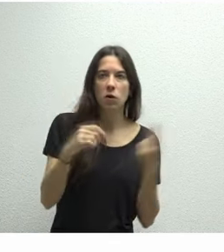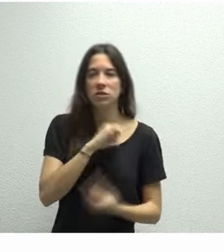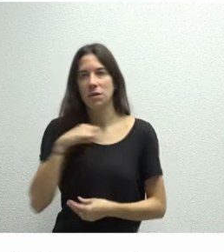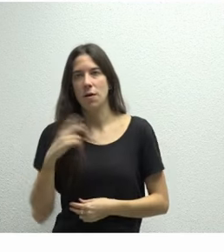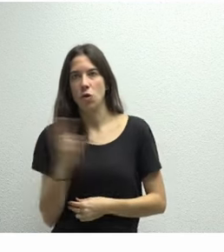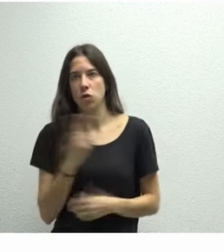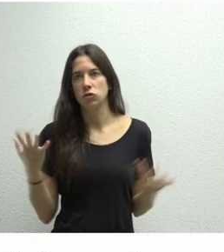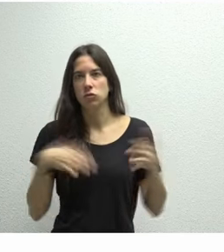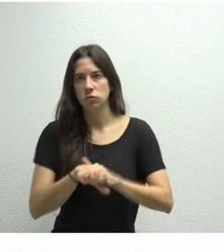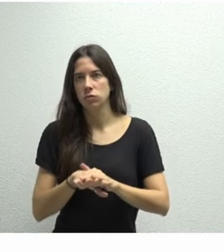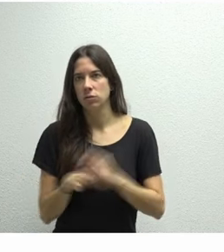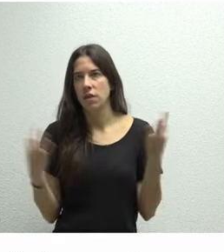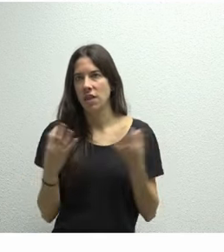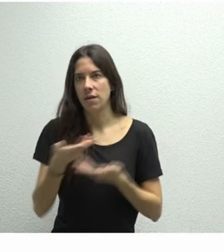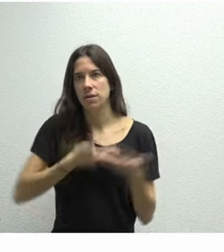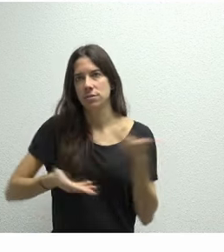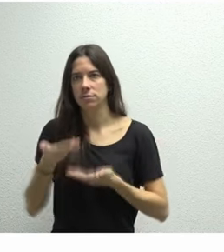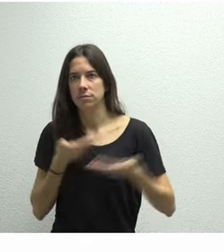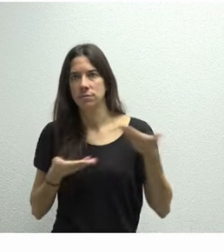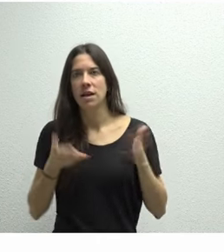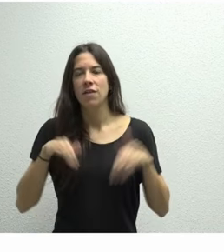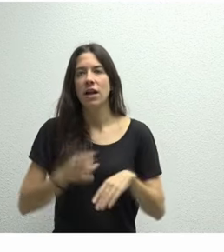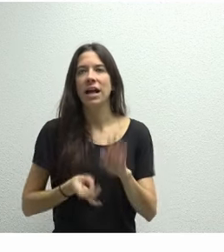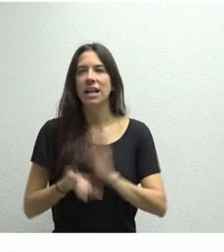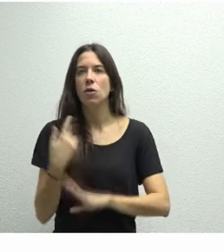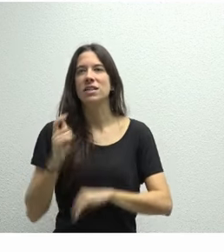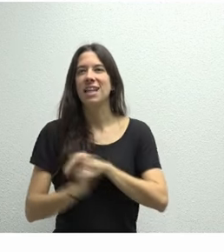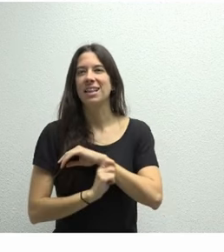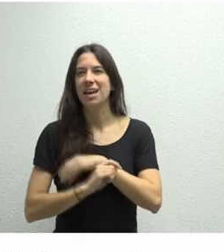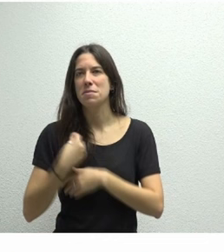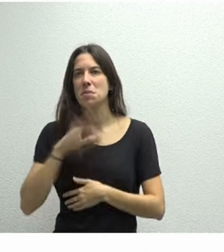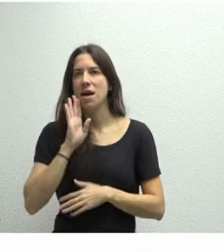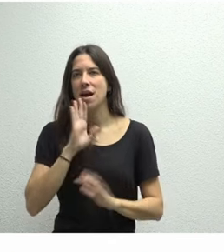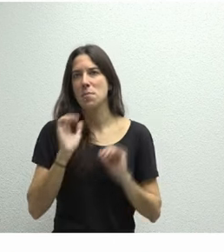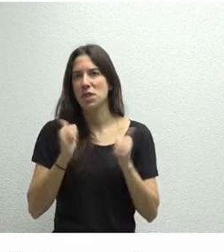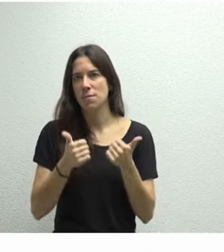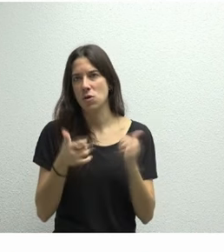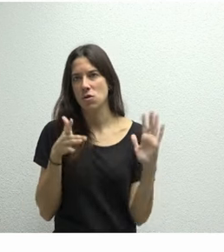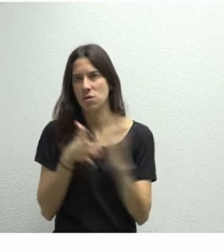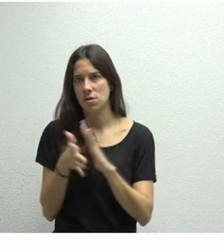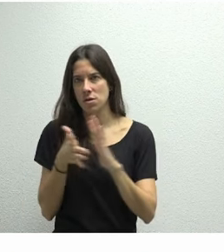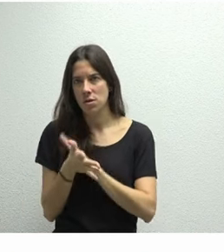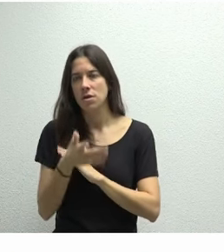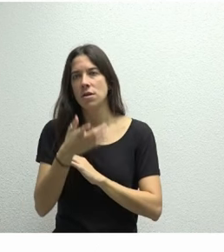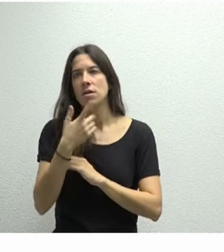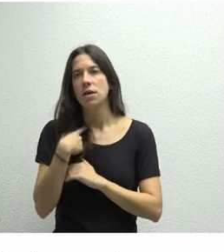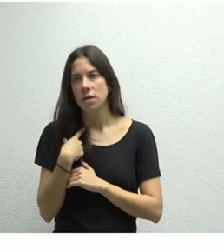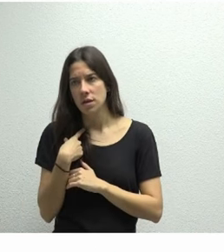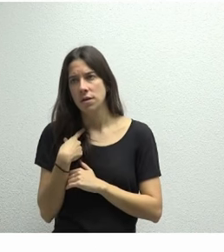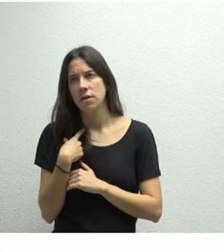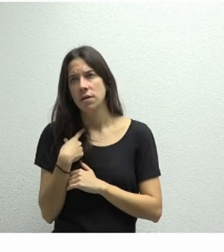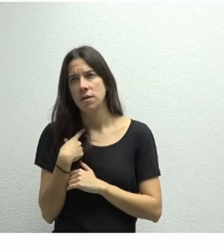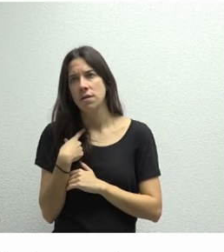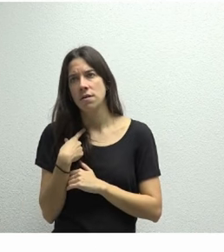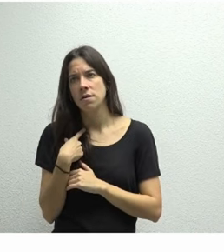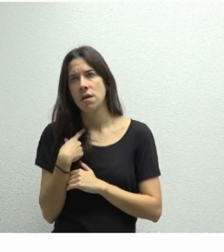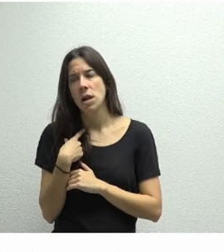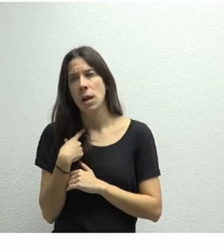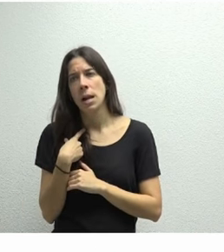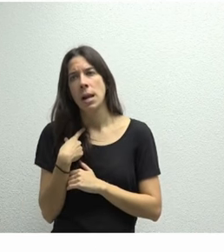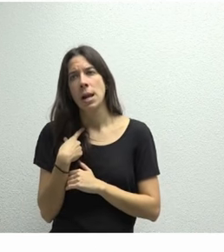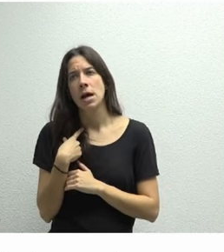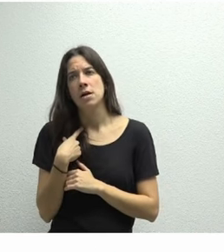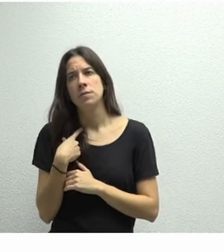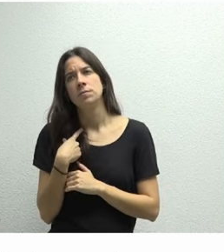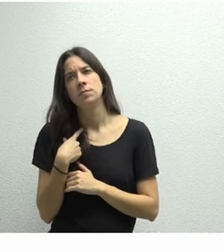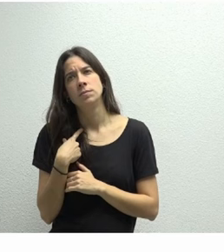y nos lleva a esa estrategia que veíamos al principio a lo que nos Quality right lo que nos dice eh la